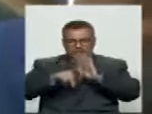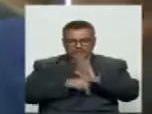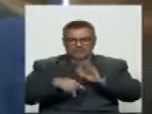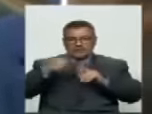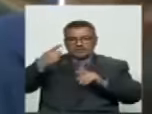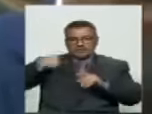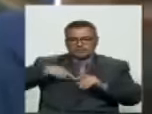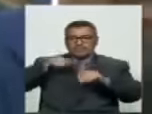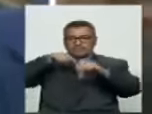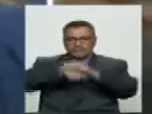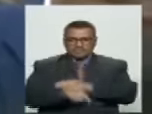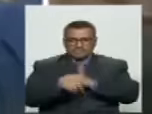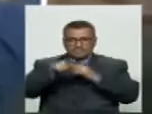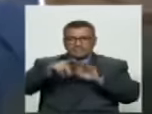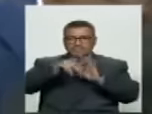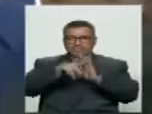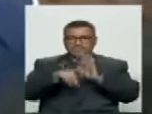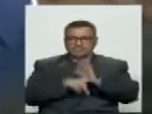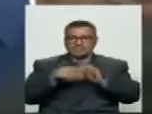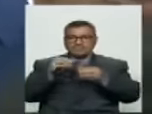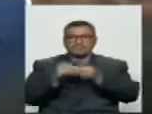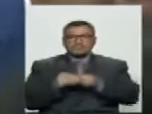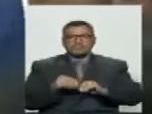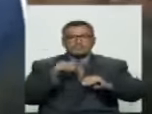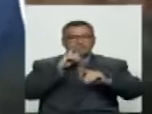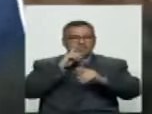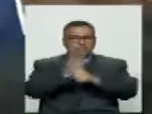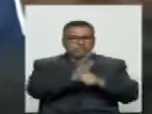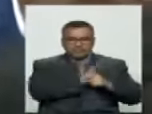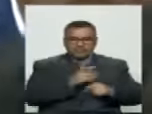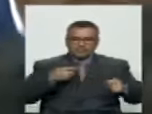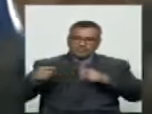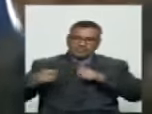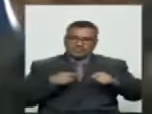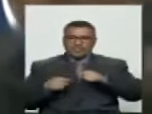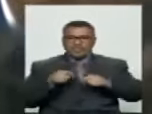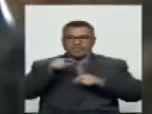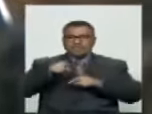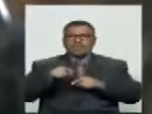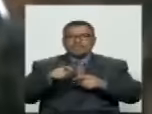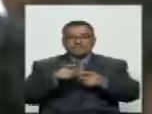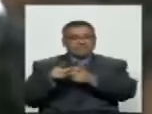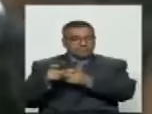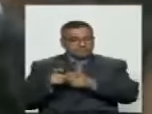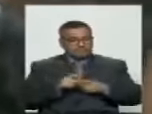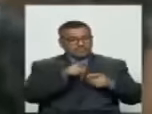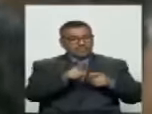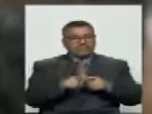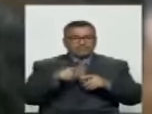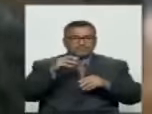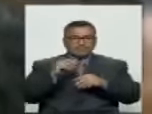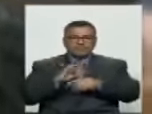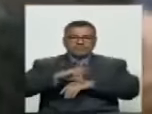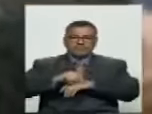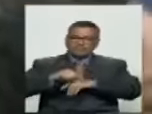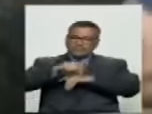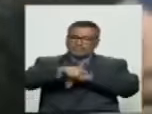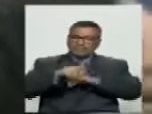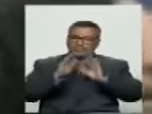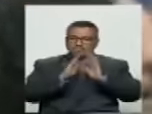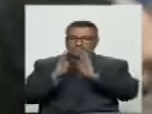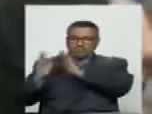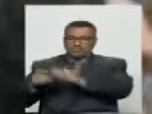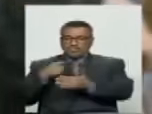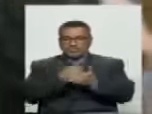vigentes, incluyendo la normativa en materia de prevención, control y fiscalización de la delincuencia organizada y